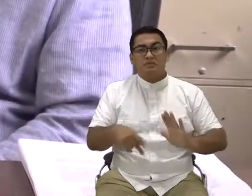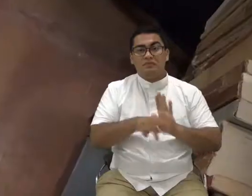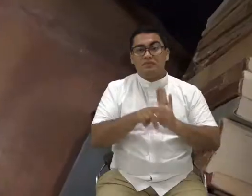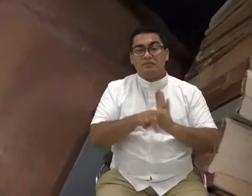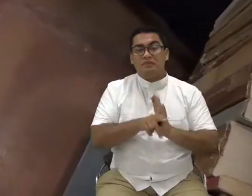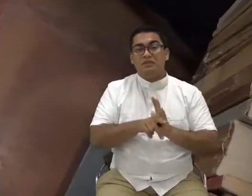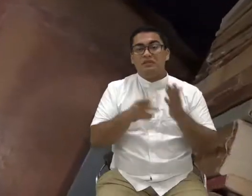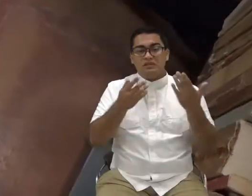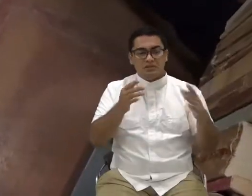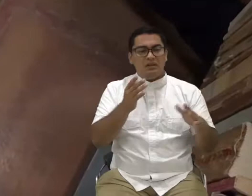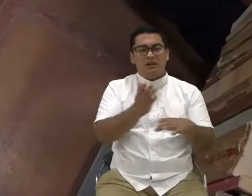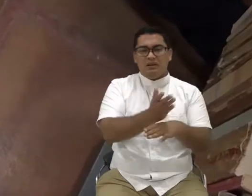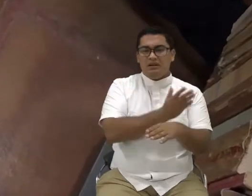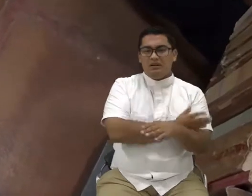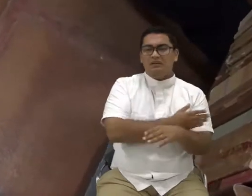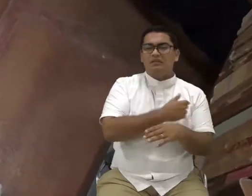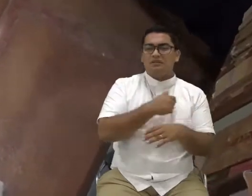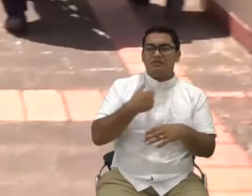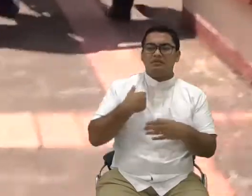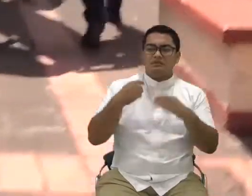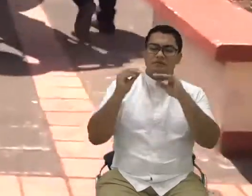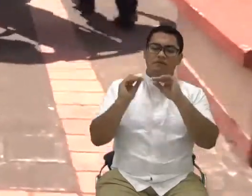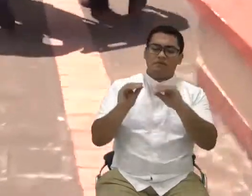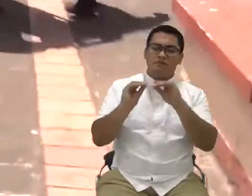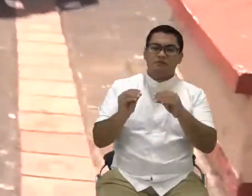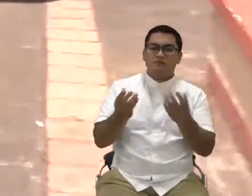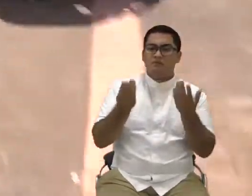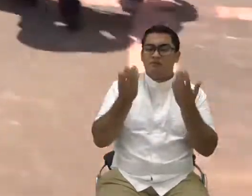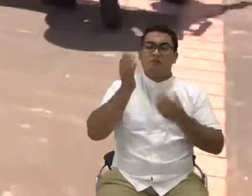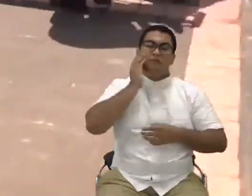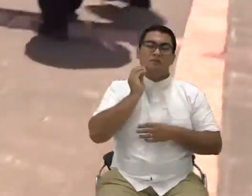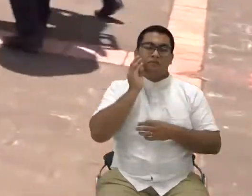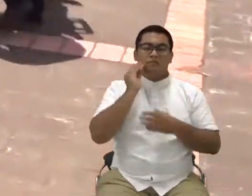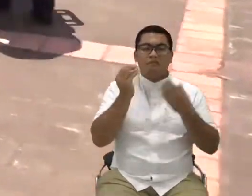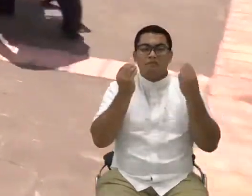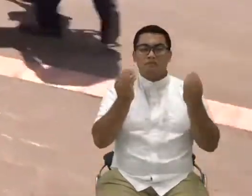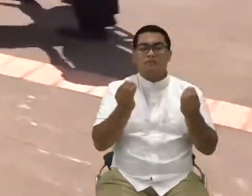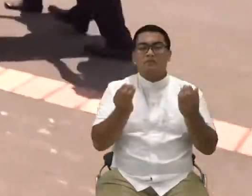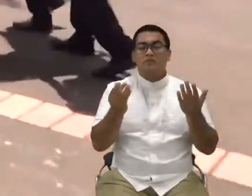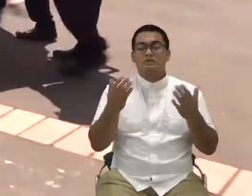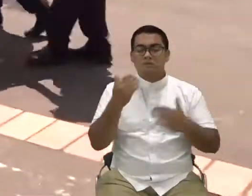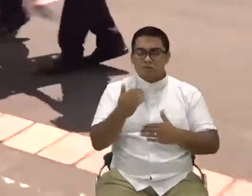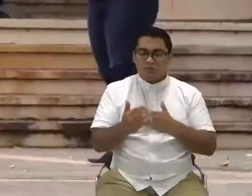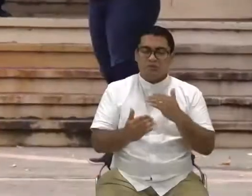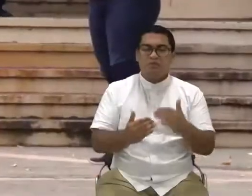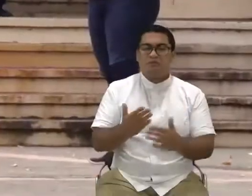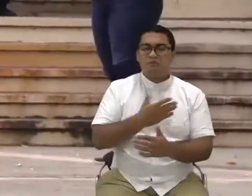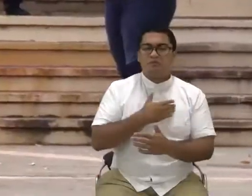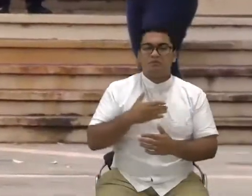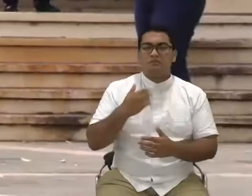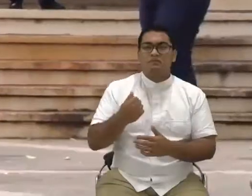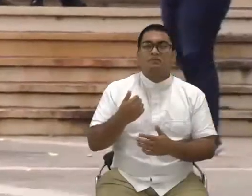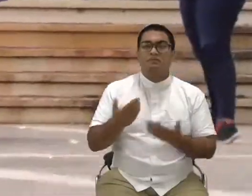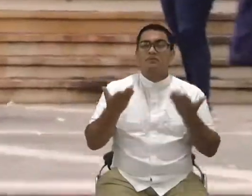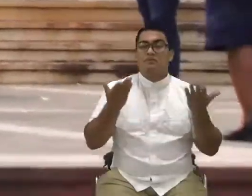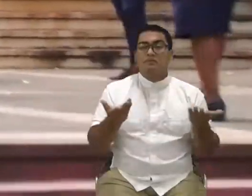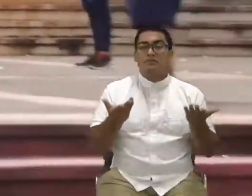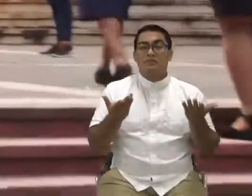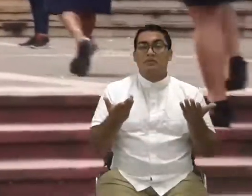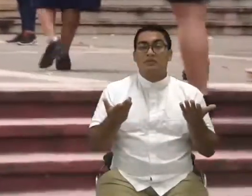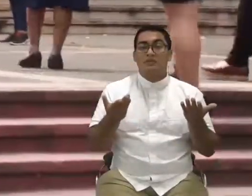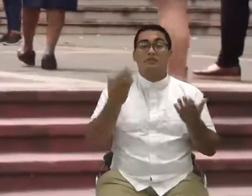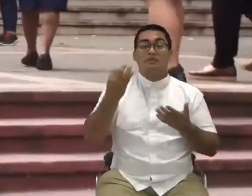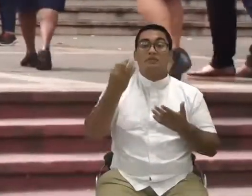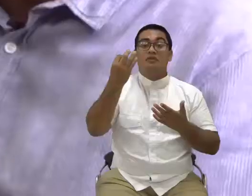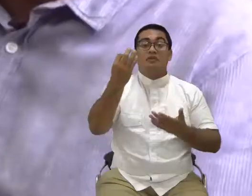desastre. Hemos tenido también mucha enseñanza, mucha experiencia que la vamos mejorando día a día para